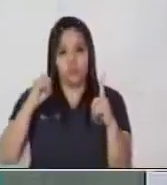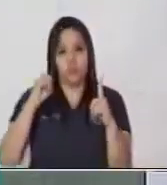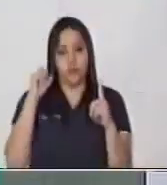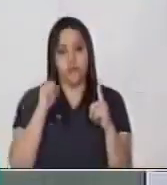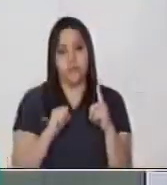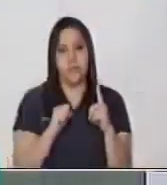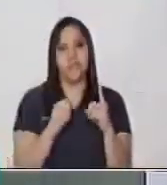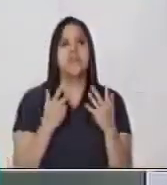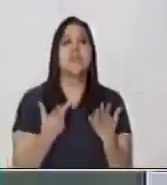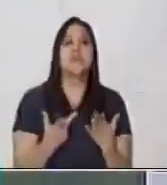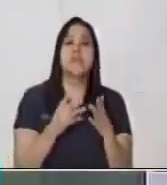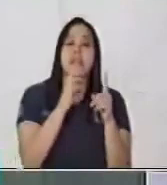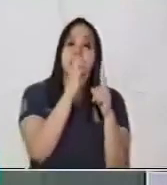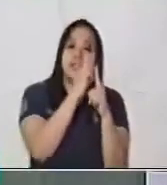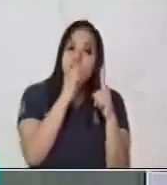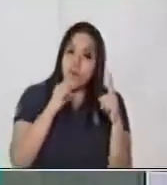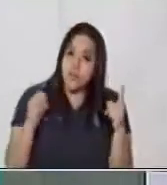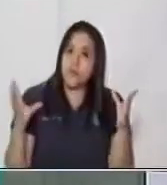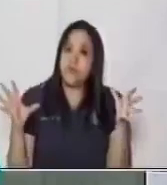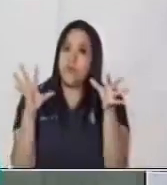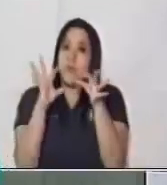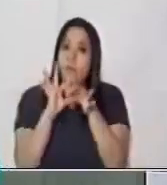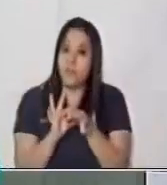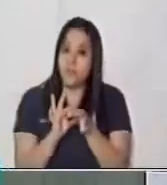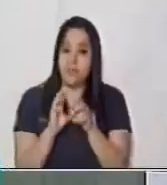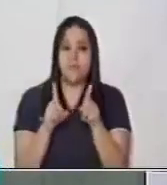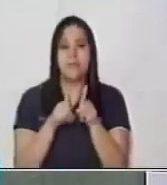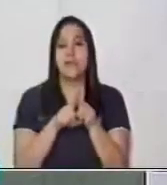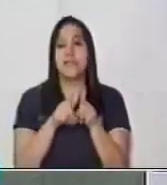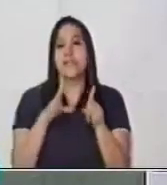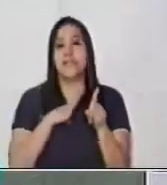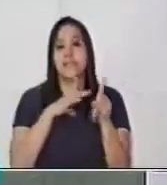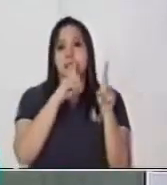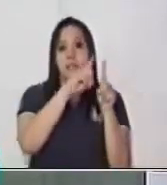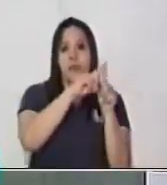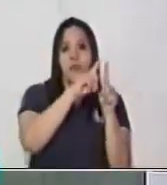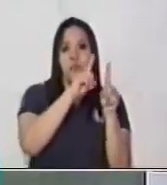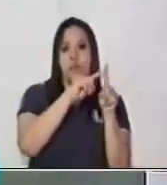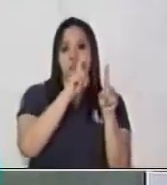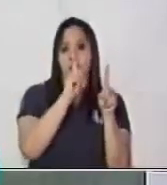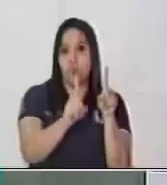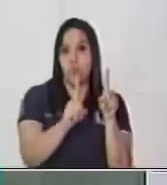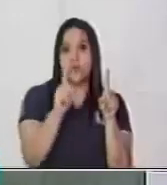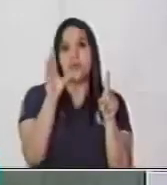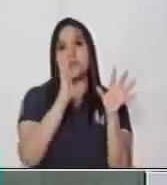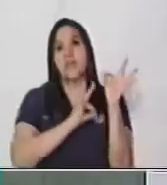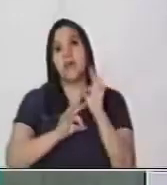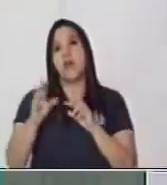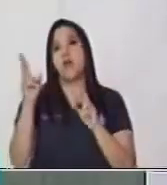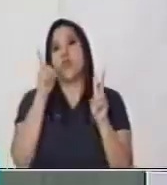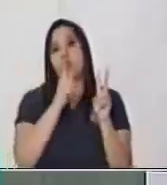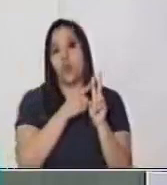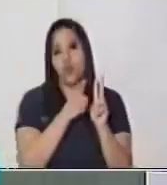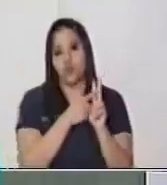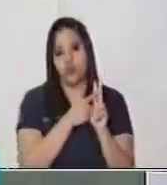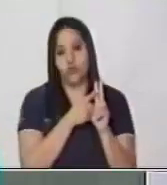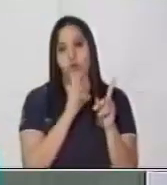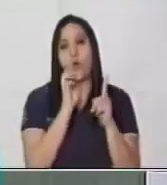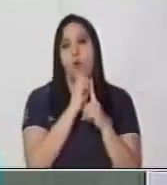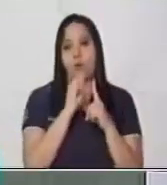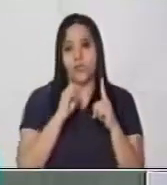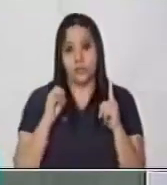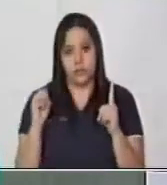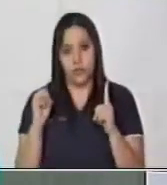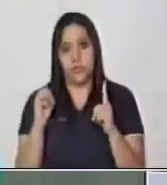las oraciones compuestas van a tener una o más proposiciones. Cuando hablamos la última vez de